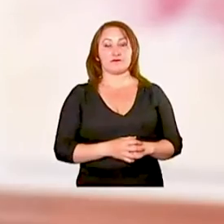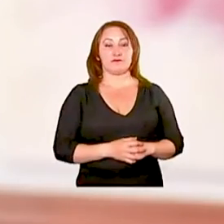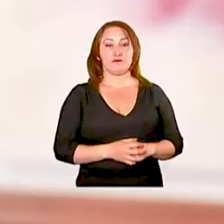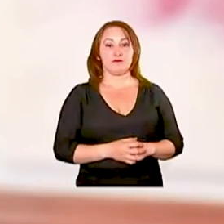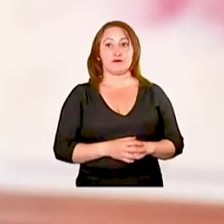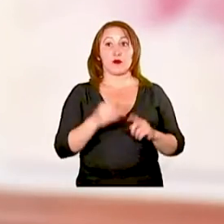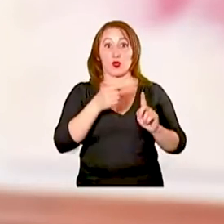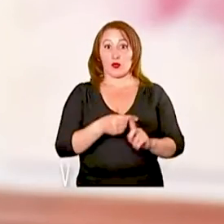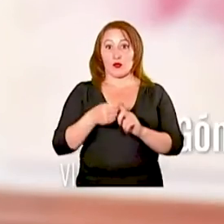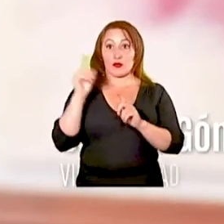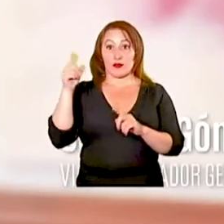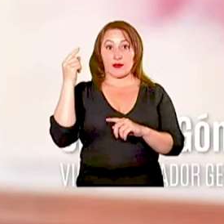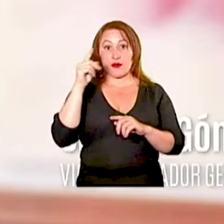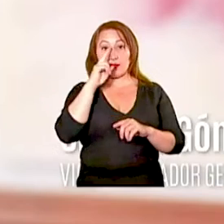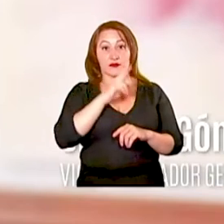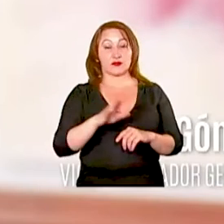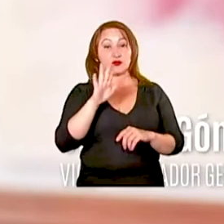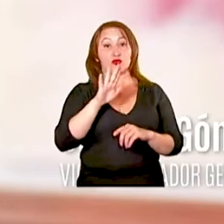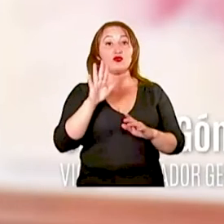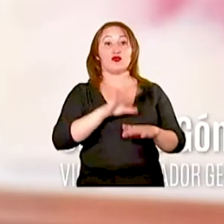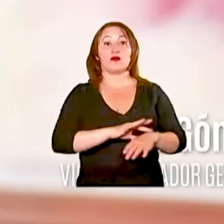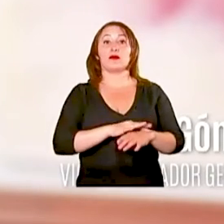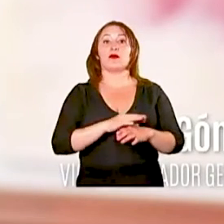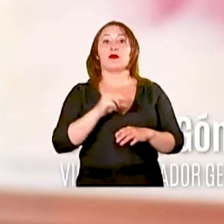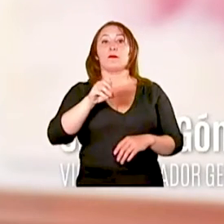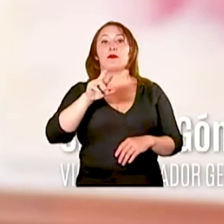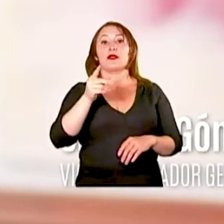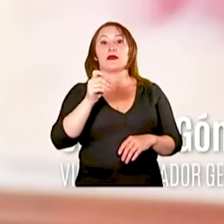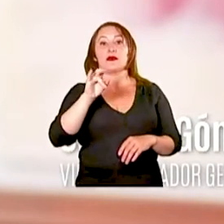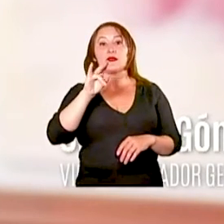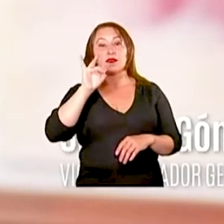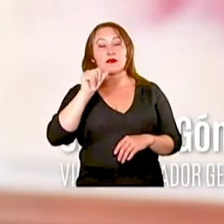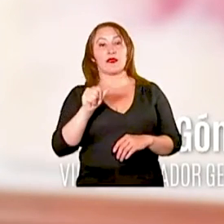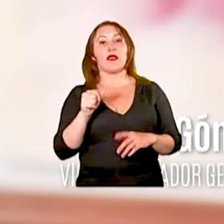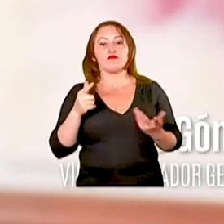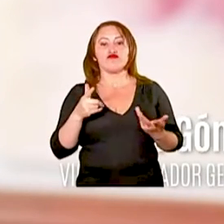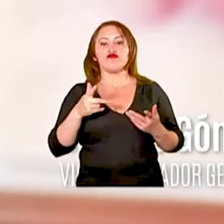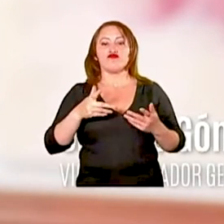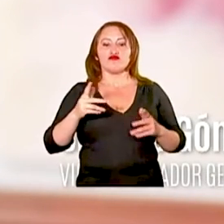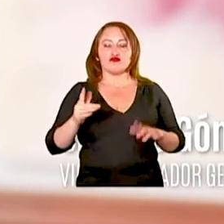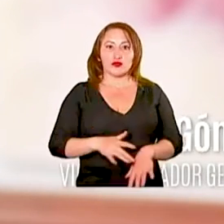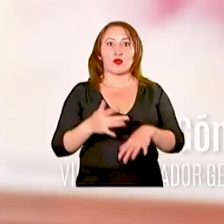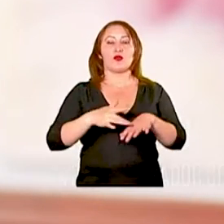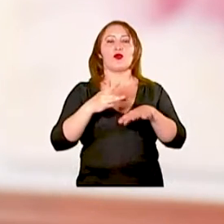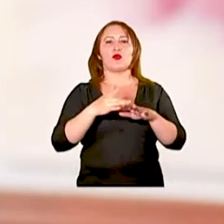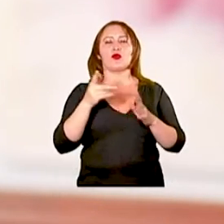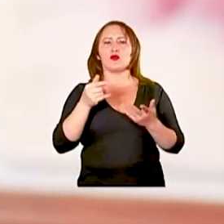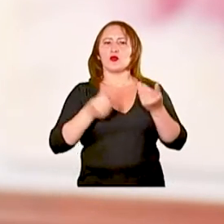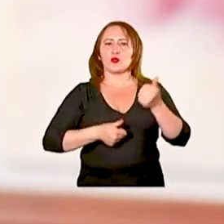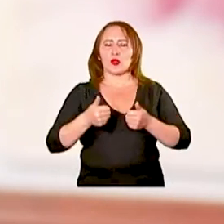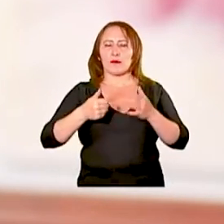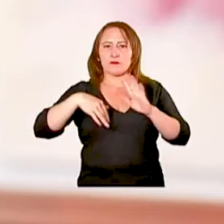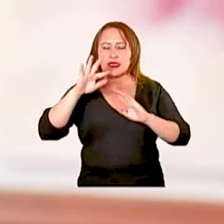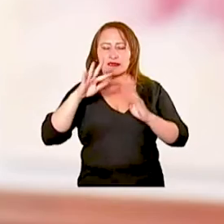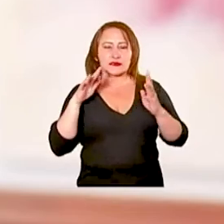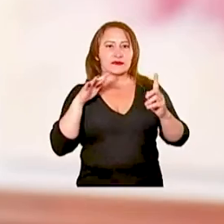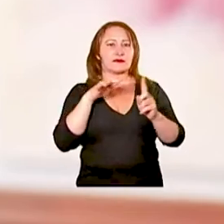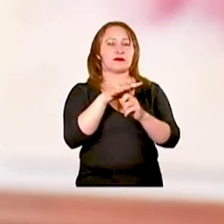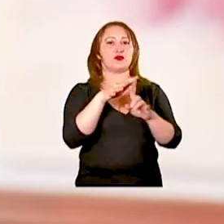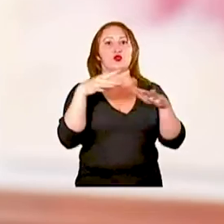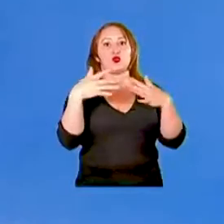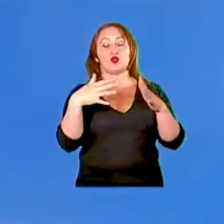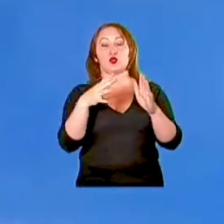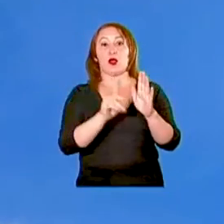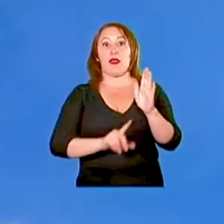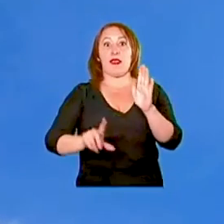señora Procuradora General de la Nación, doctora Margarita Cabello Blanco, concibió y promovió la más trascendental modificación